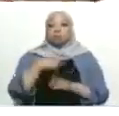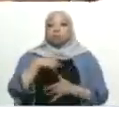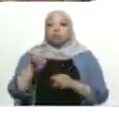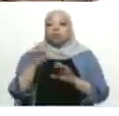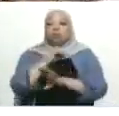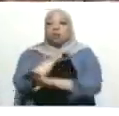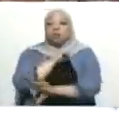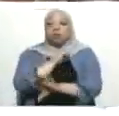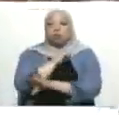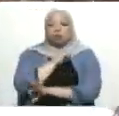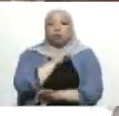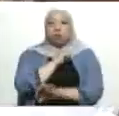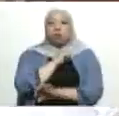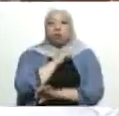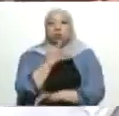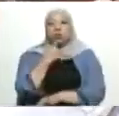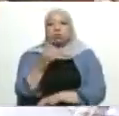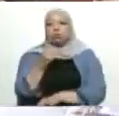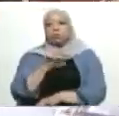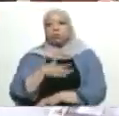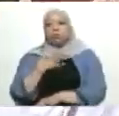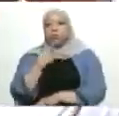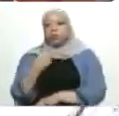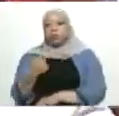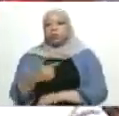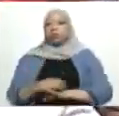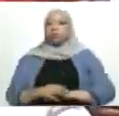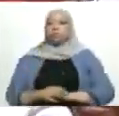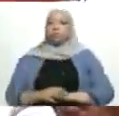O sea, hay otra cosa, pero yo no la voy a decir aquí porque...